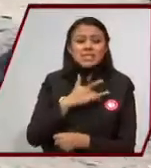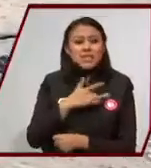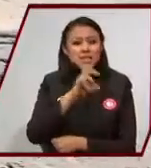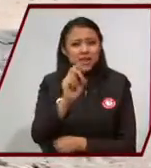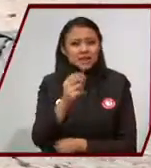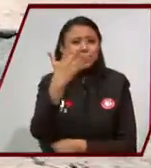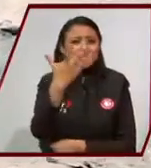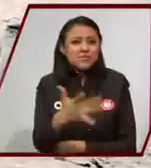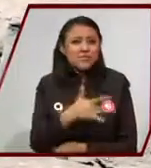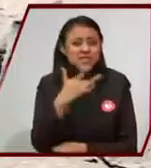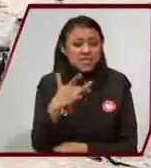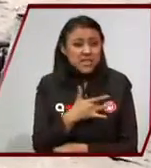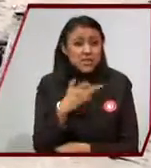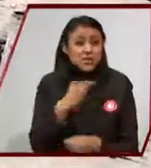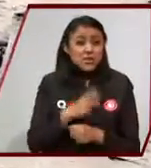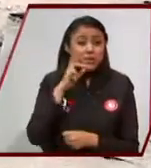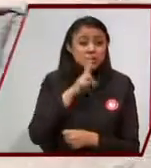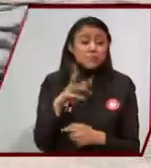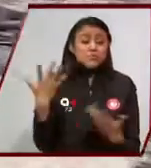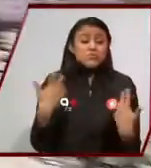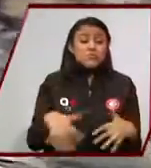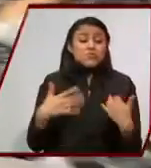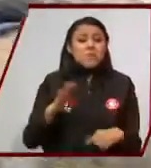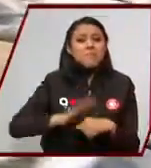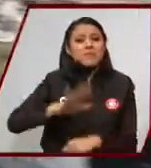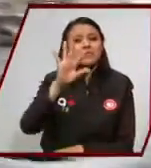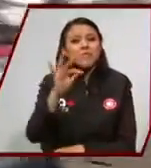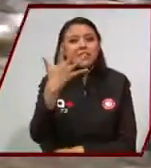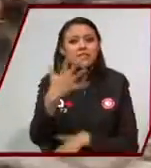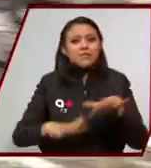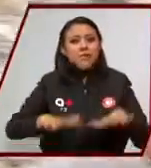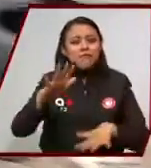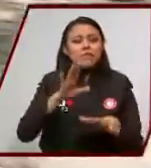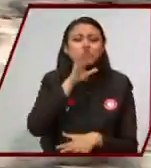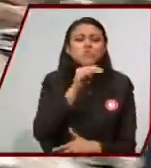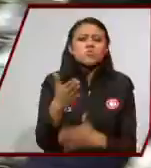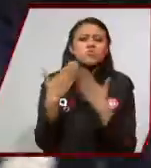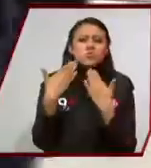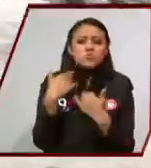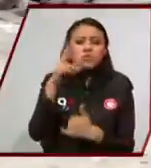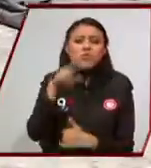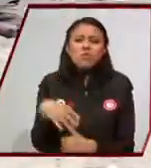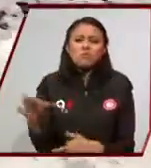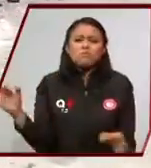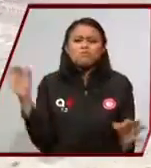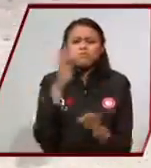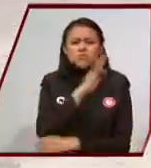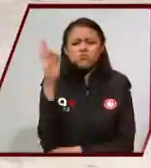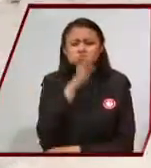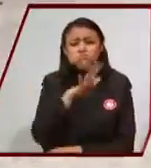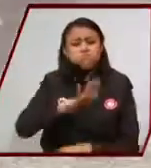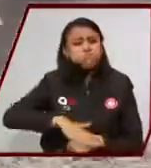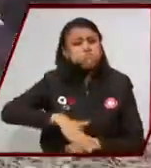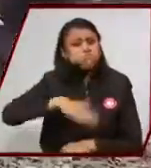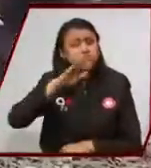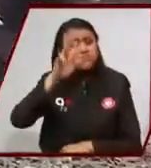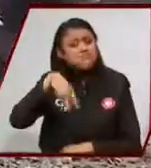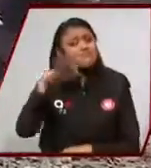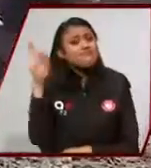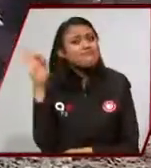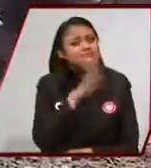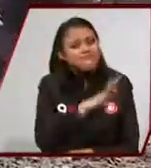35 grados centígrados. Aquí en Juárez llegamos hasta los 45 en ocasiones. Con más calor, el olor se vuelve obviamente mucho más